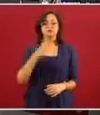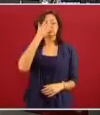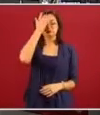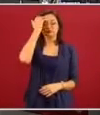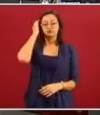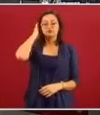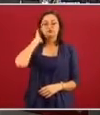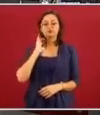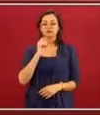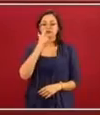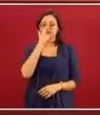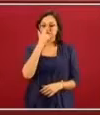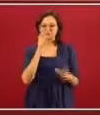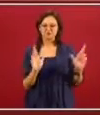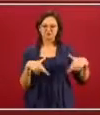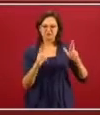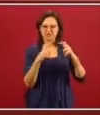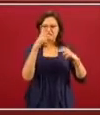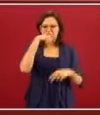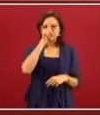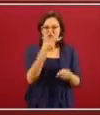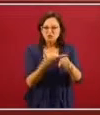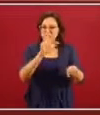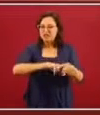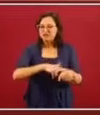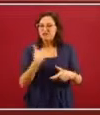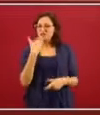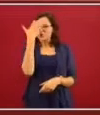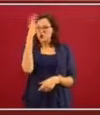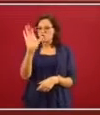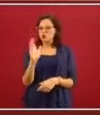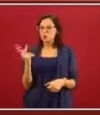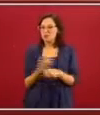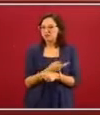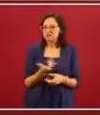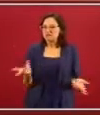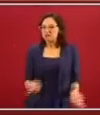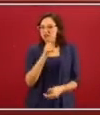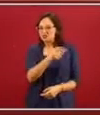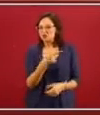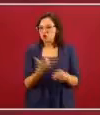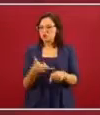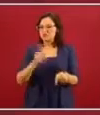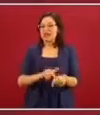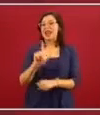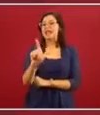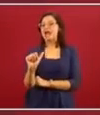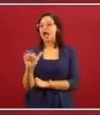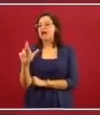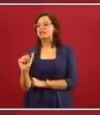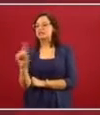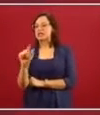Sobre el Hospital La Raza, no conozco el detalle de lo que me está relatando, si me puede dar más información será de gran ayuda. Lo que sí le puedo decir es que el Hospital La Raza,